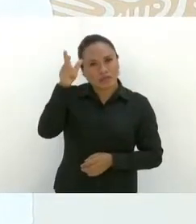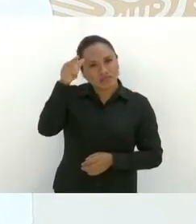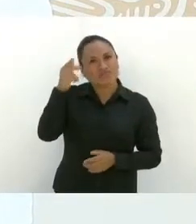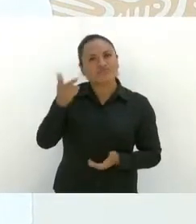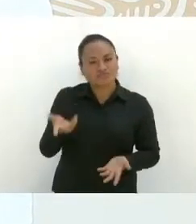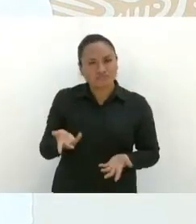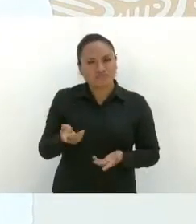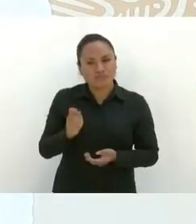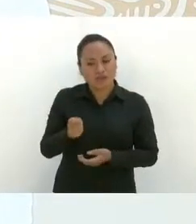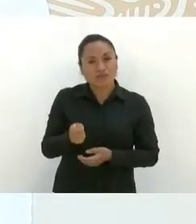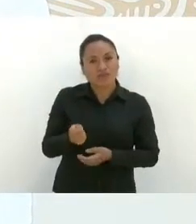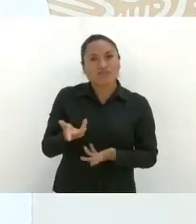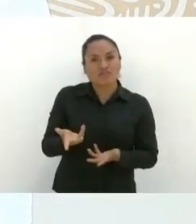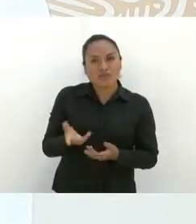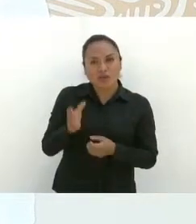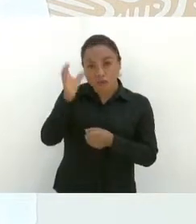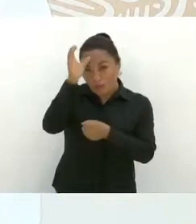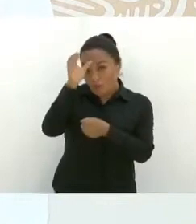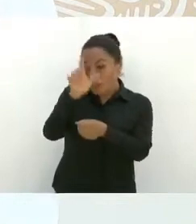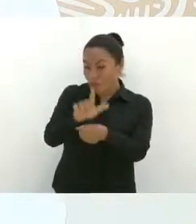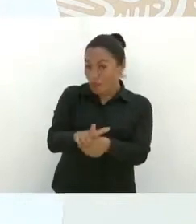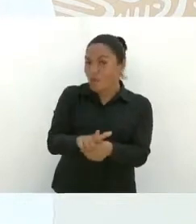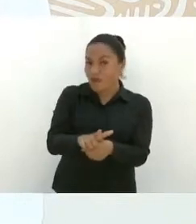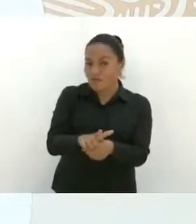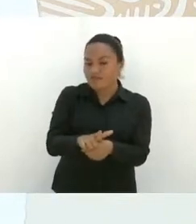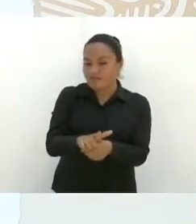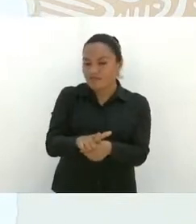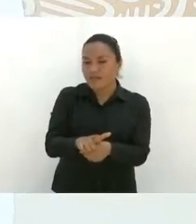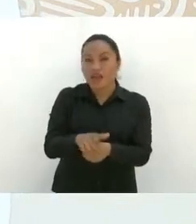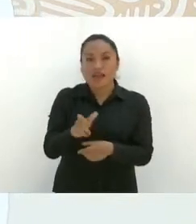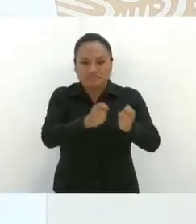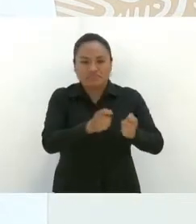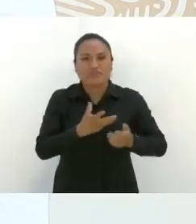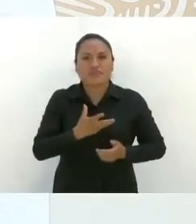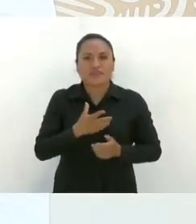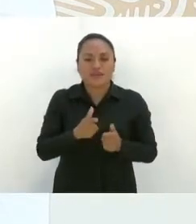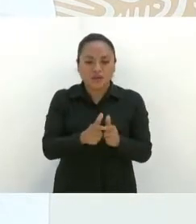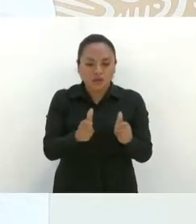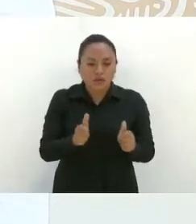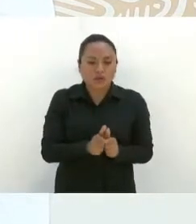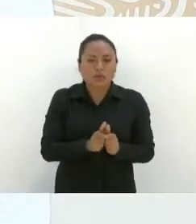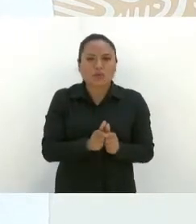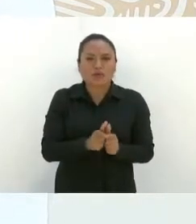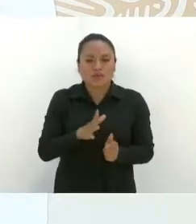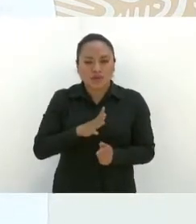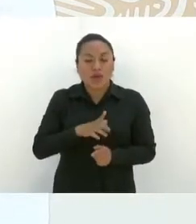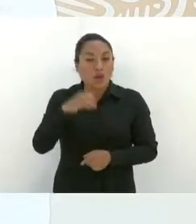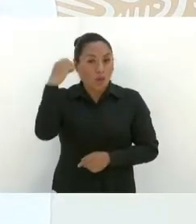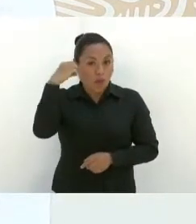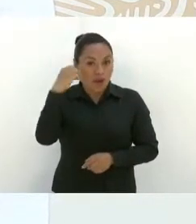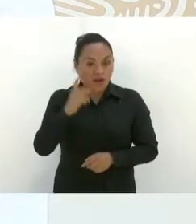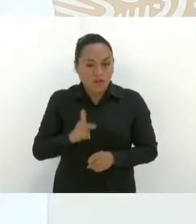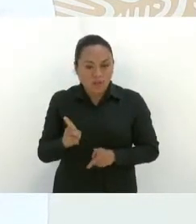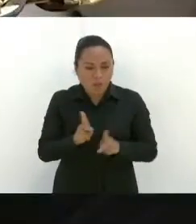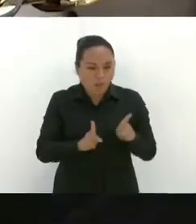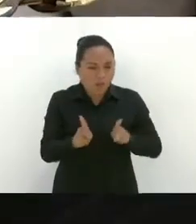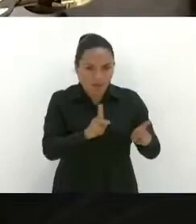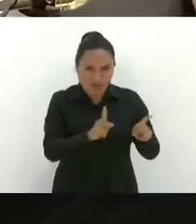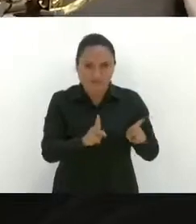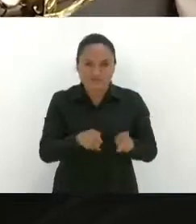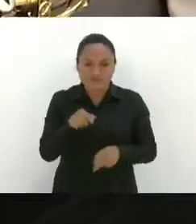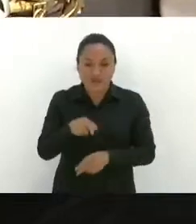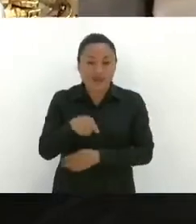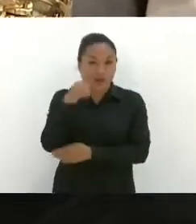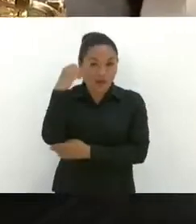Cultura Es Historia La verdad La que Oaxaca Lo